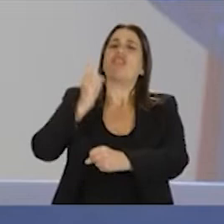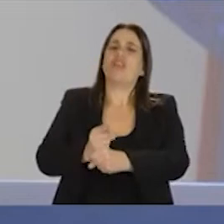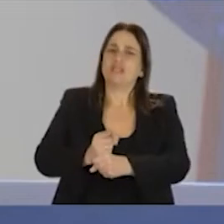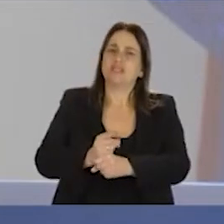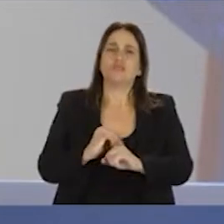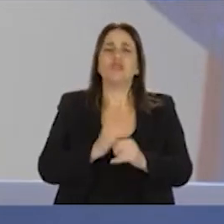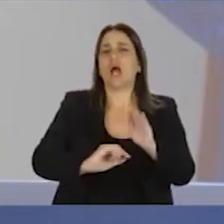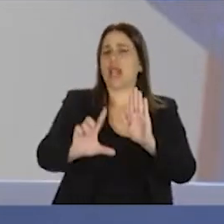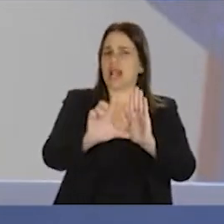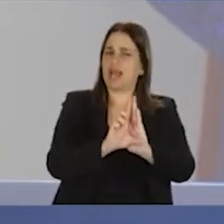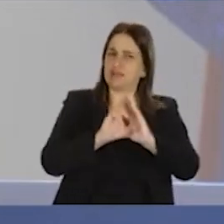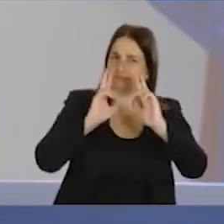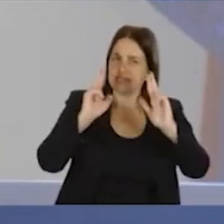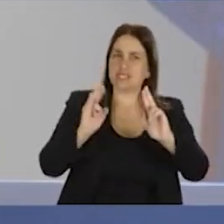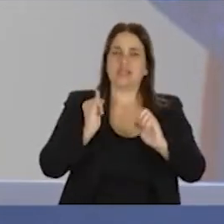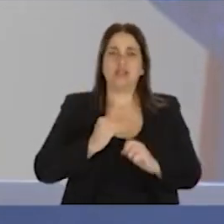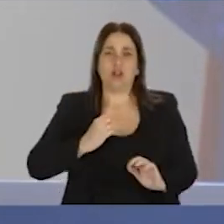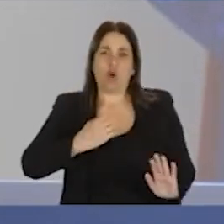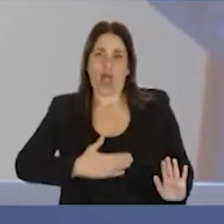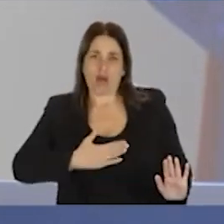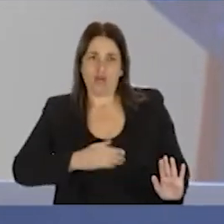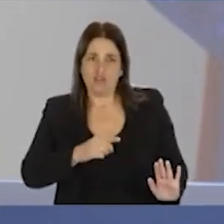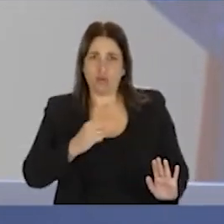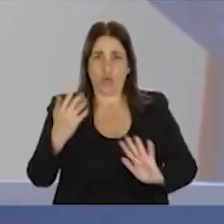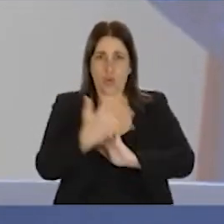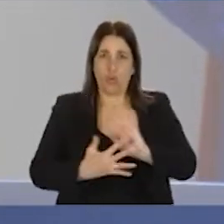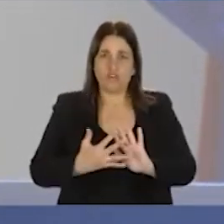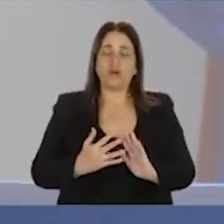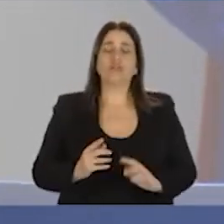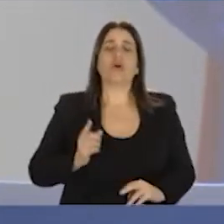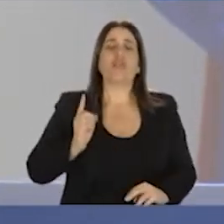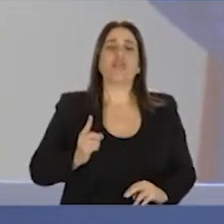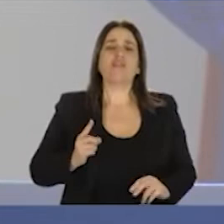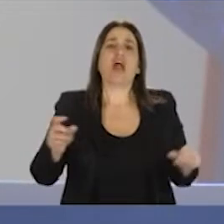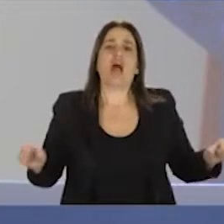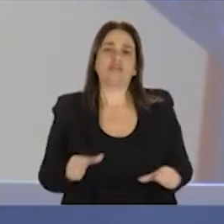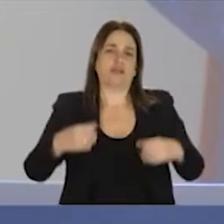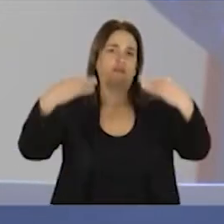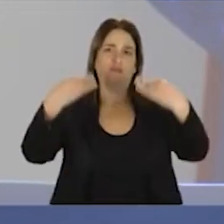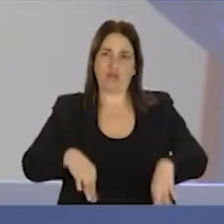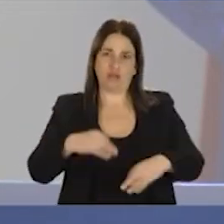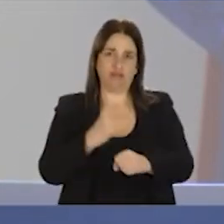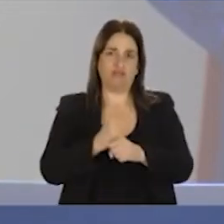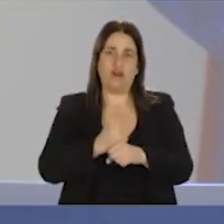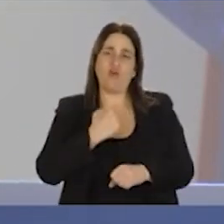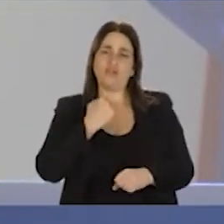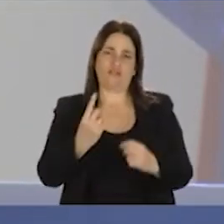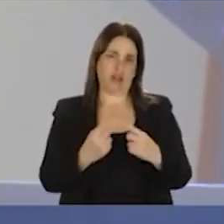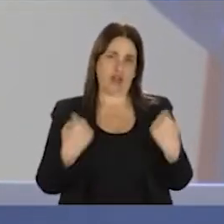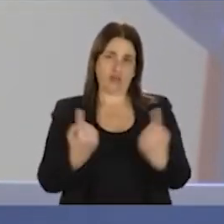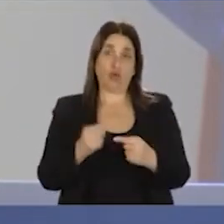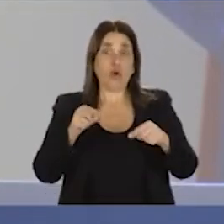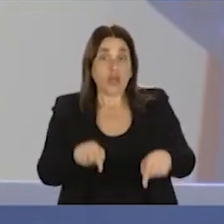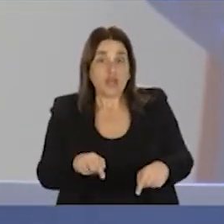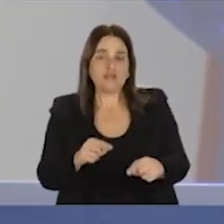amparado en la ley en las conveniencias nacionales de que tiene que ser eficaz y eficiente y gran